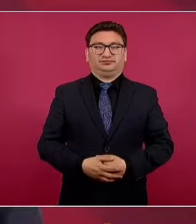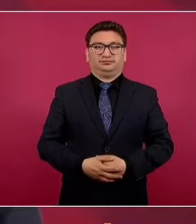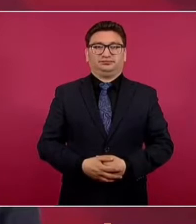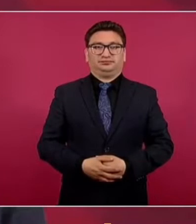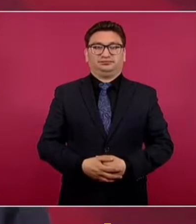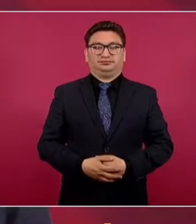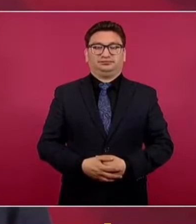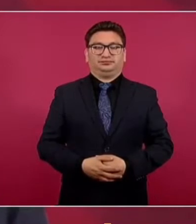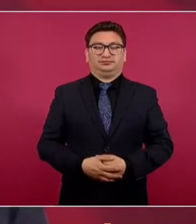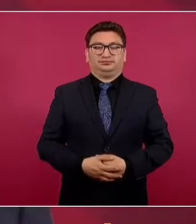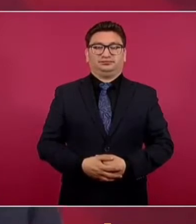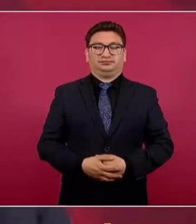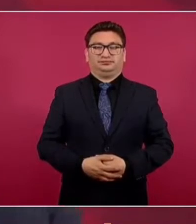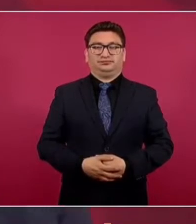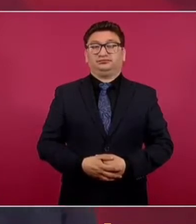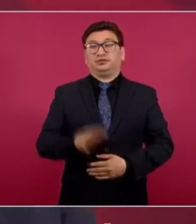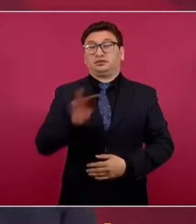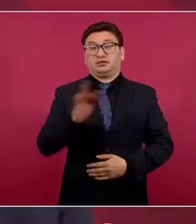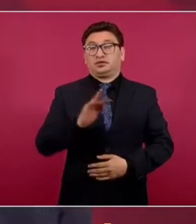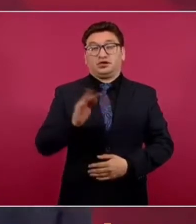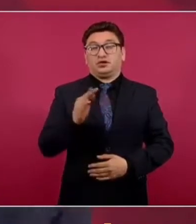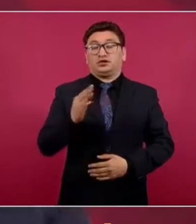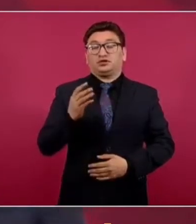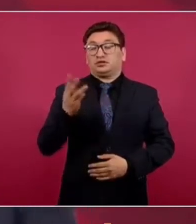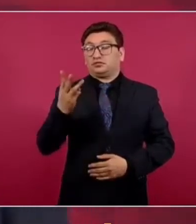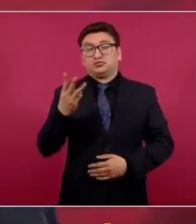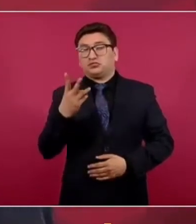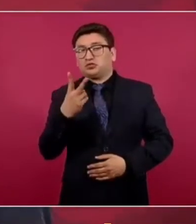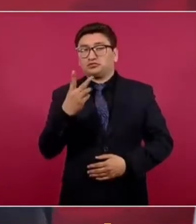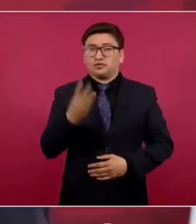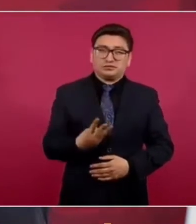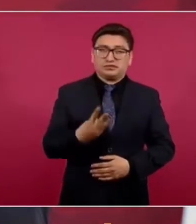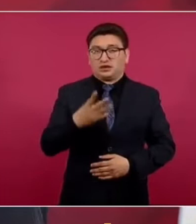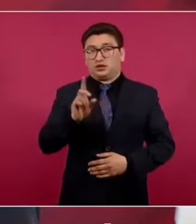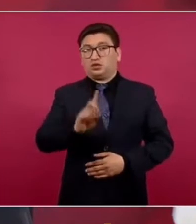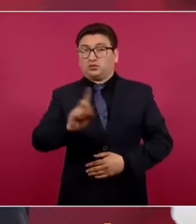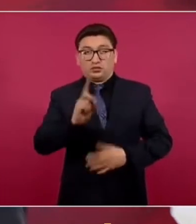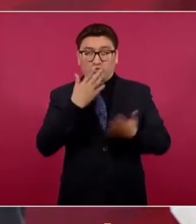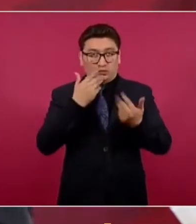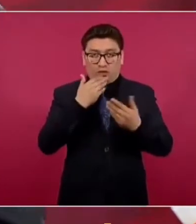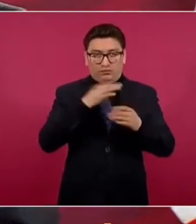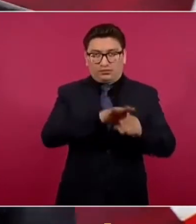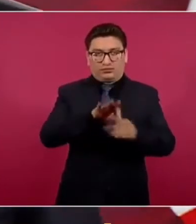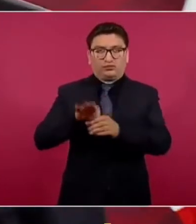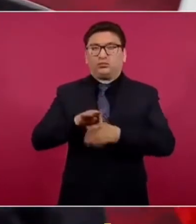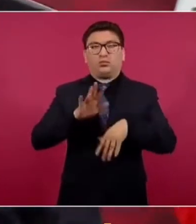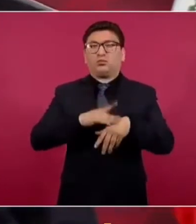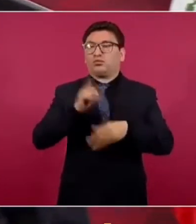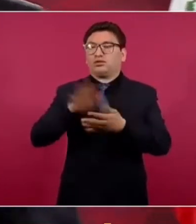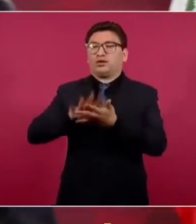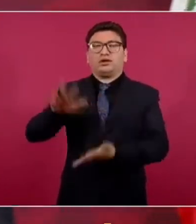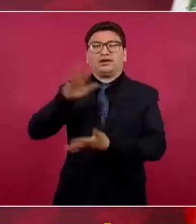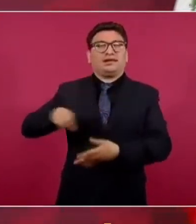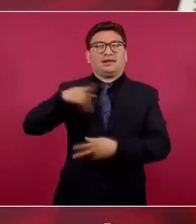Si no hay dos terceras partes el domingo, porque dominan los cabilderos,